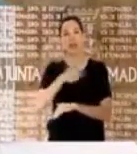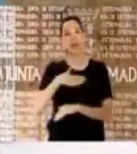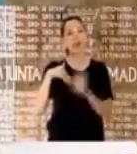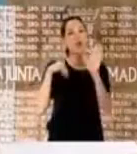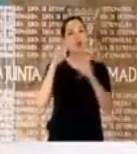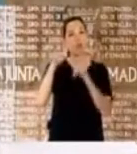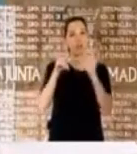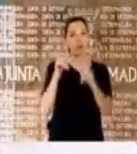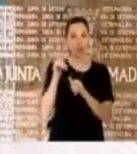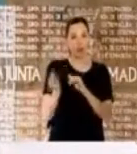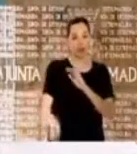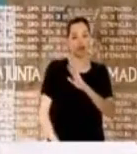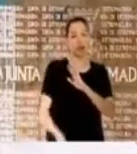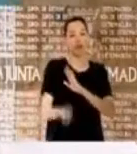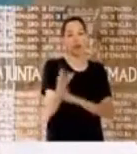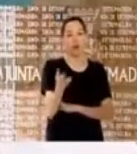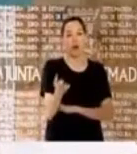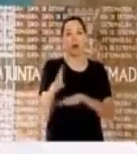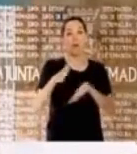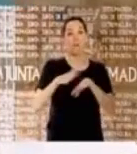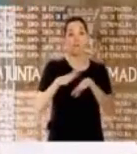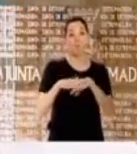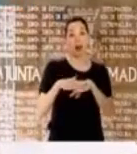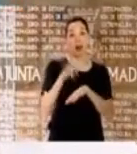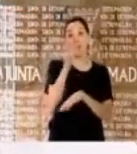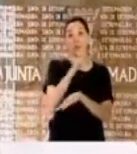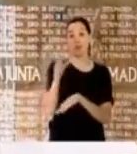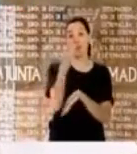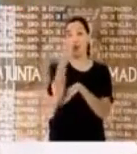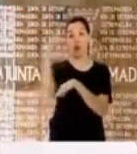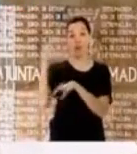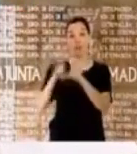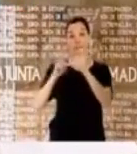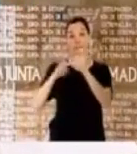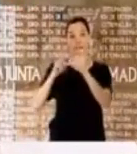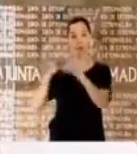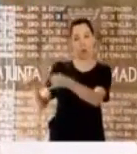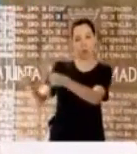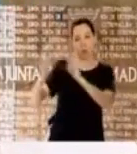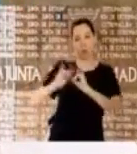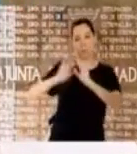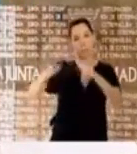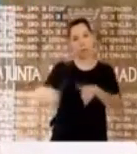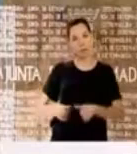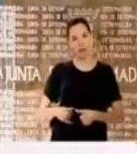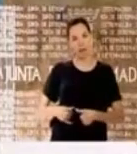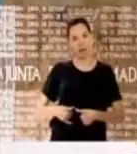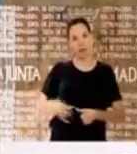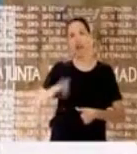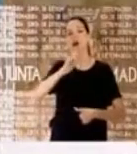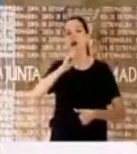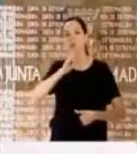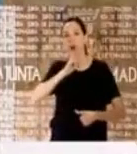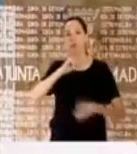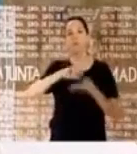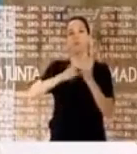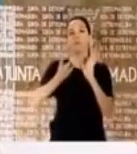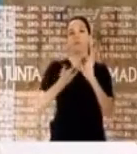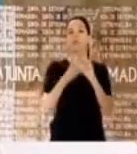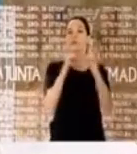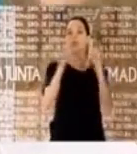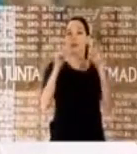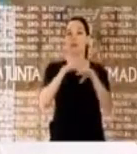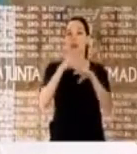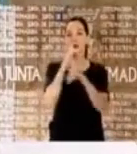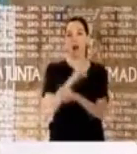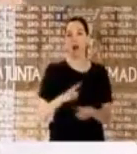ayudas destinadas a favorecer el retorno de extremeños en el exterior a través del desarrollo de un proyecto empresarial para el ejercicio